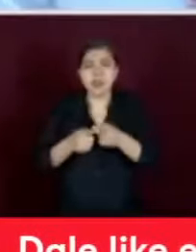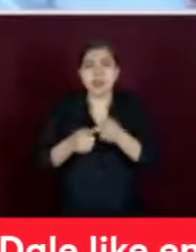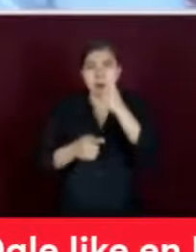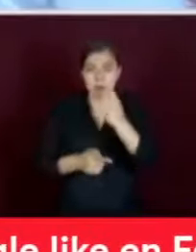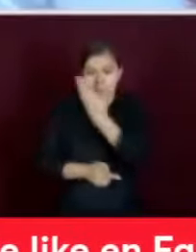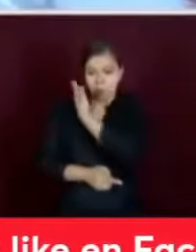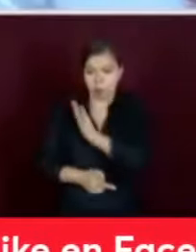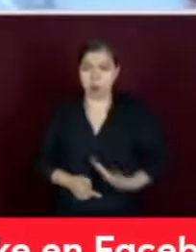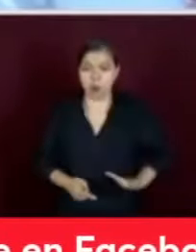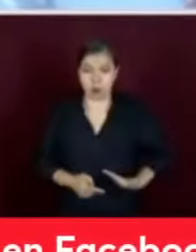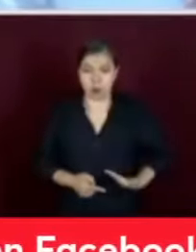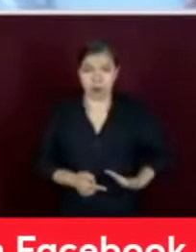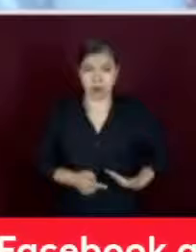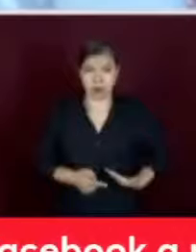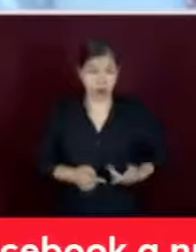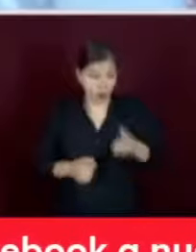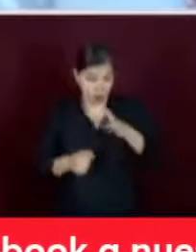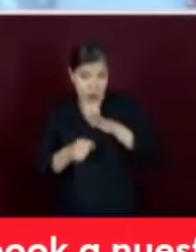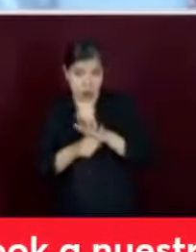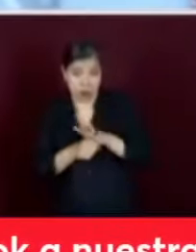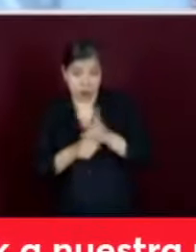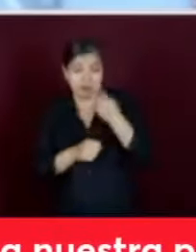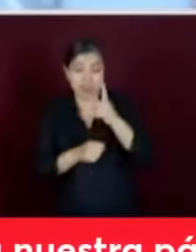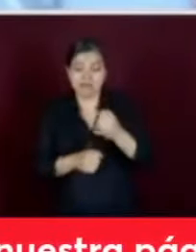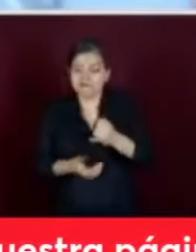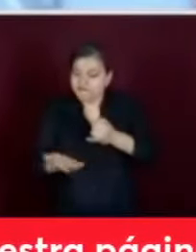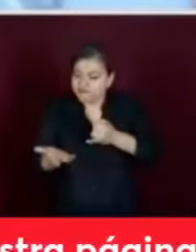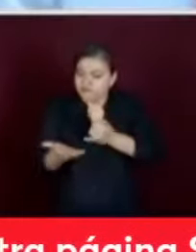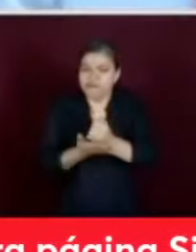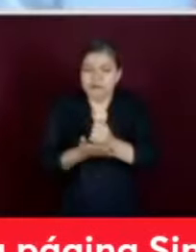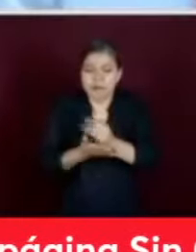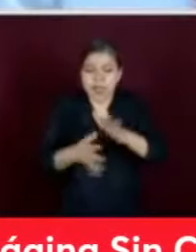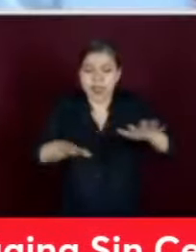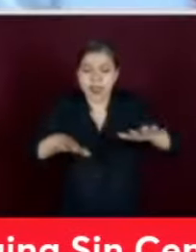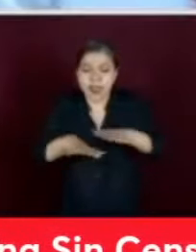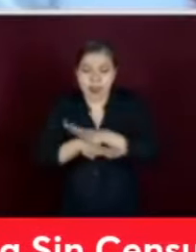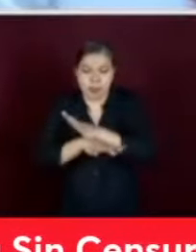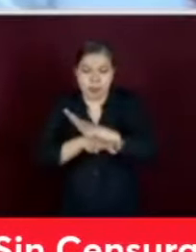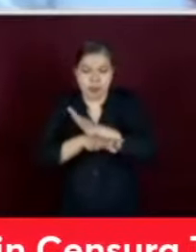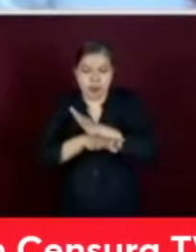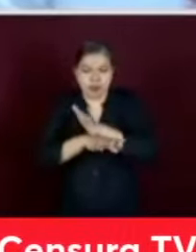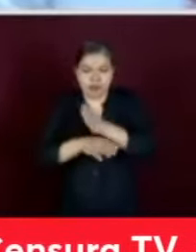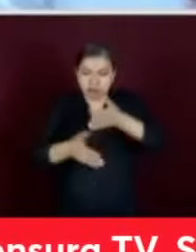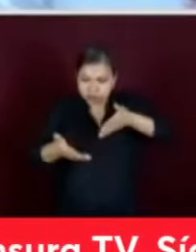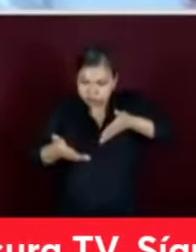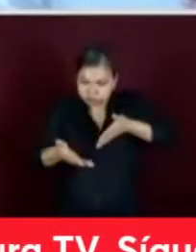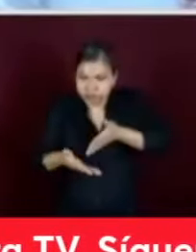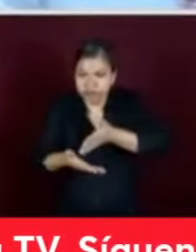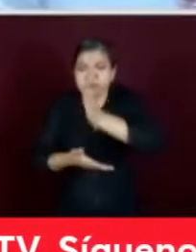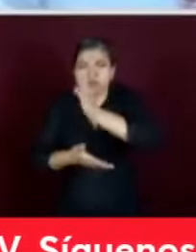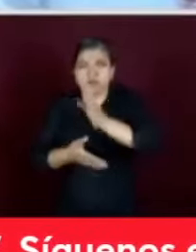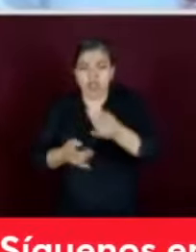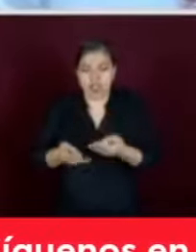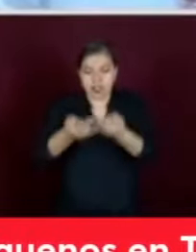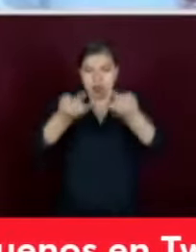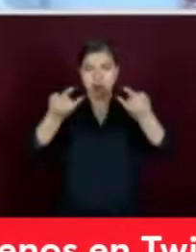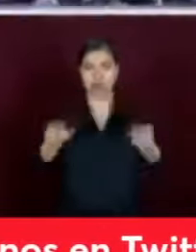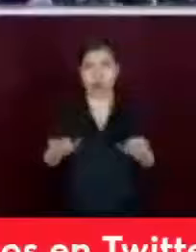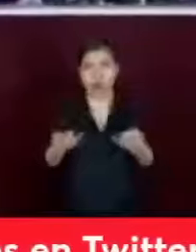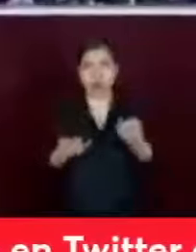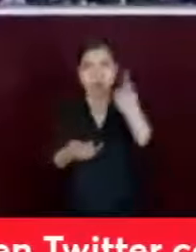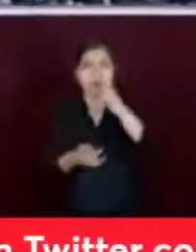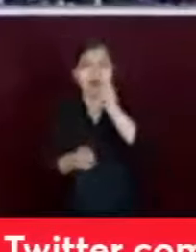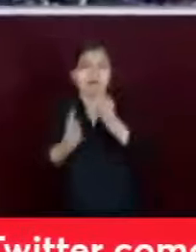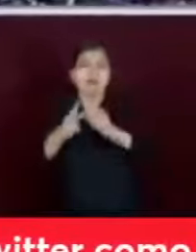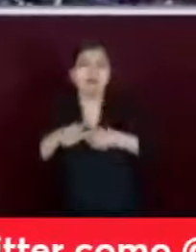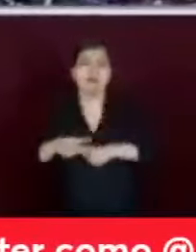presidente más, sino cambiar el rumbo de nuestra historia para